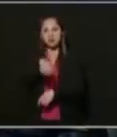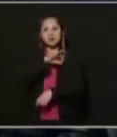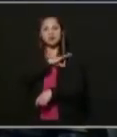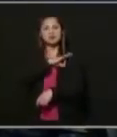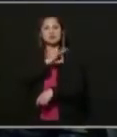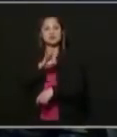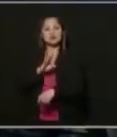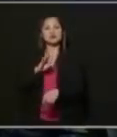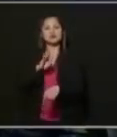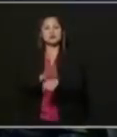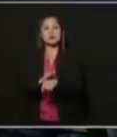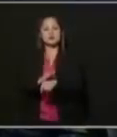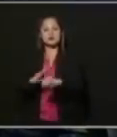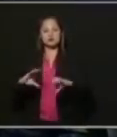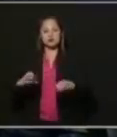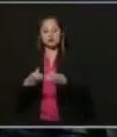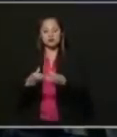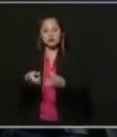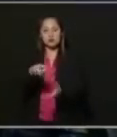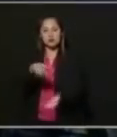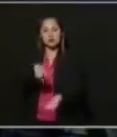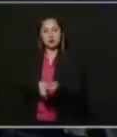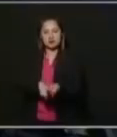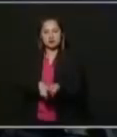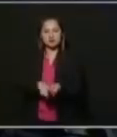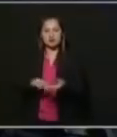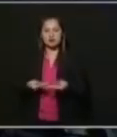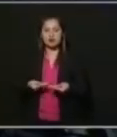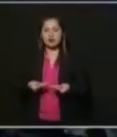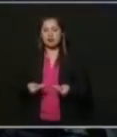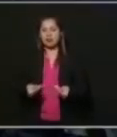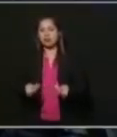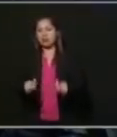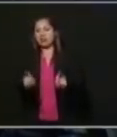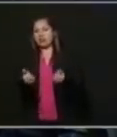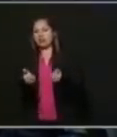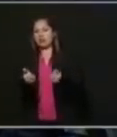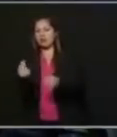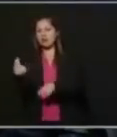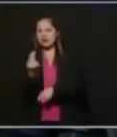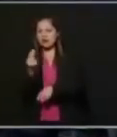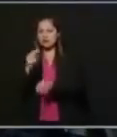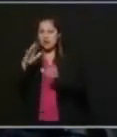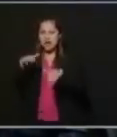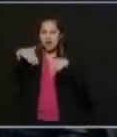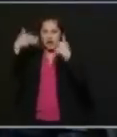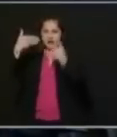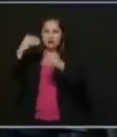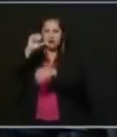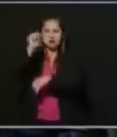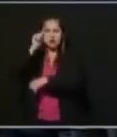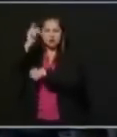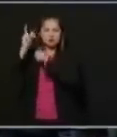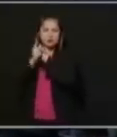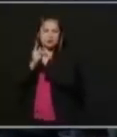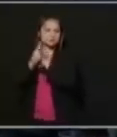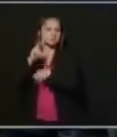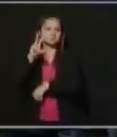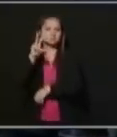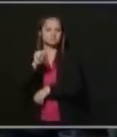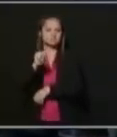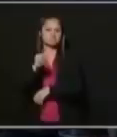colectivo. Se evitarán gastos innecesarios en el extranjero. Las